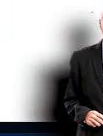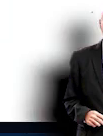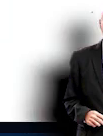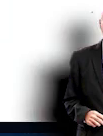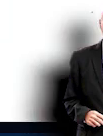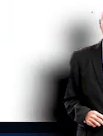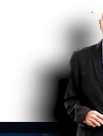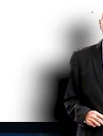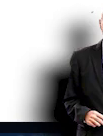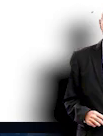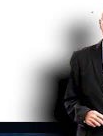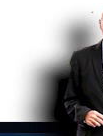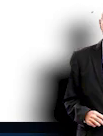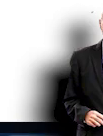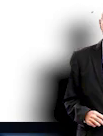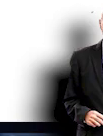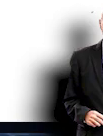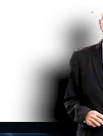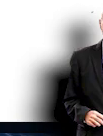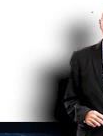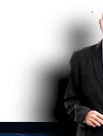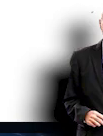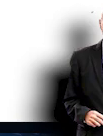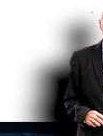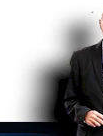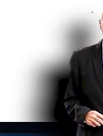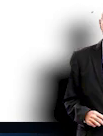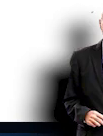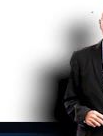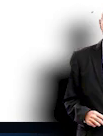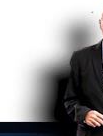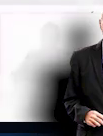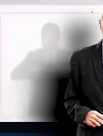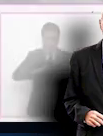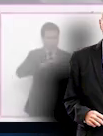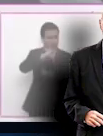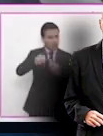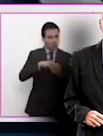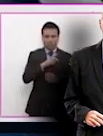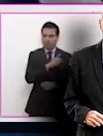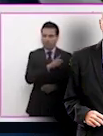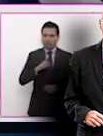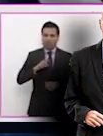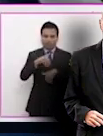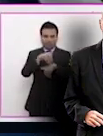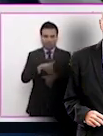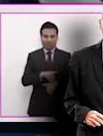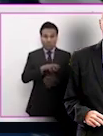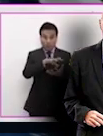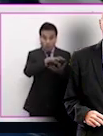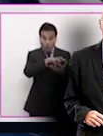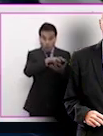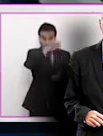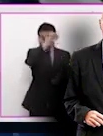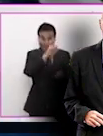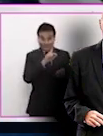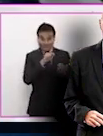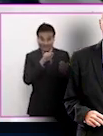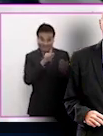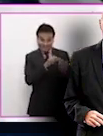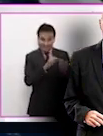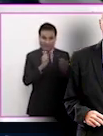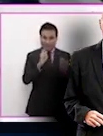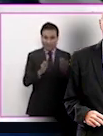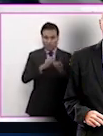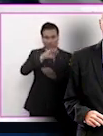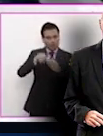El riesgo de que actores políticos presionen a un organismo autónomo implica que las elecciones puedan estar en tela de